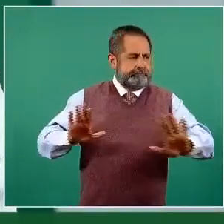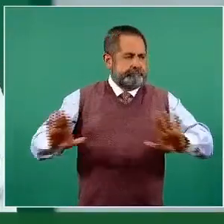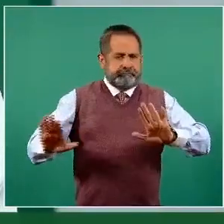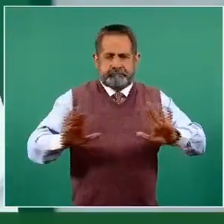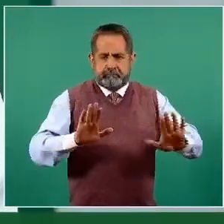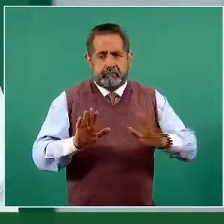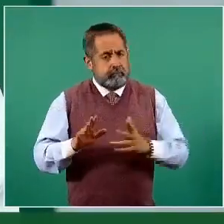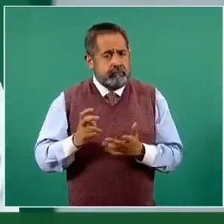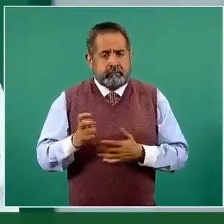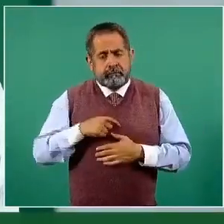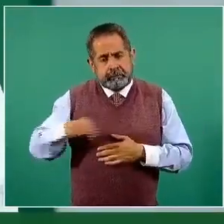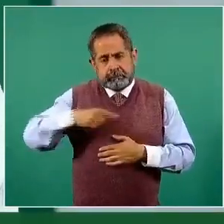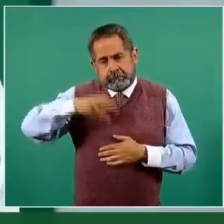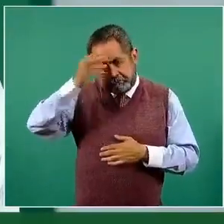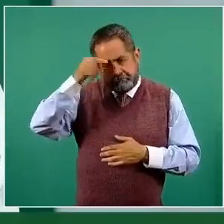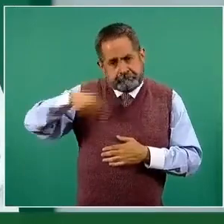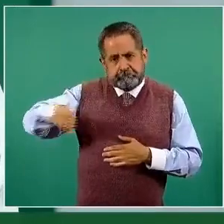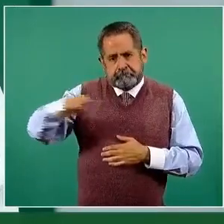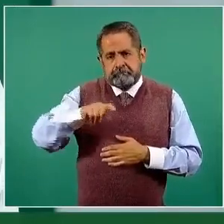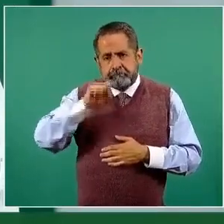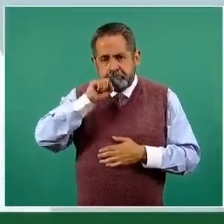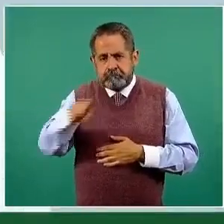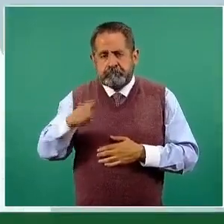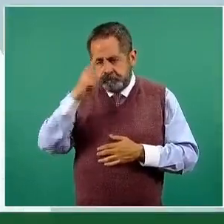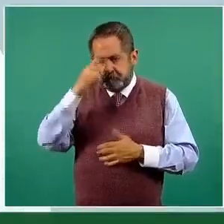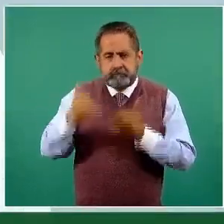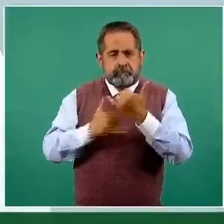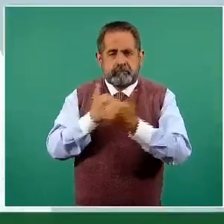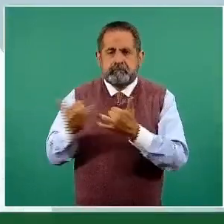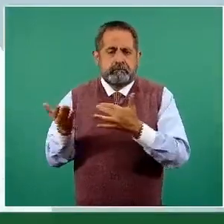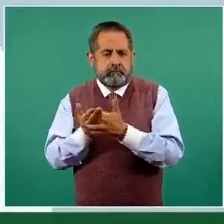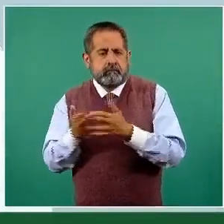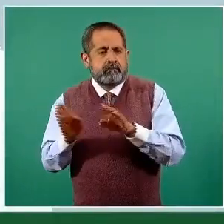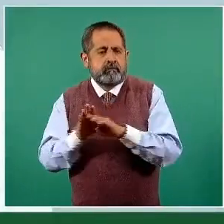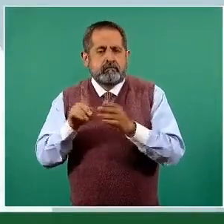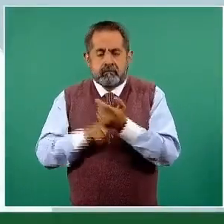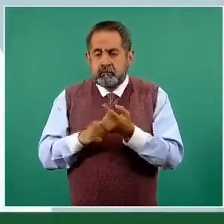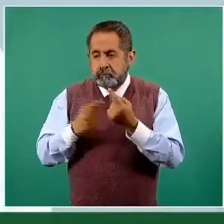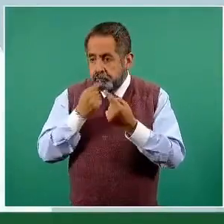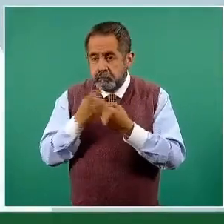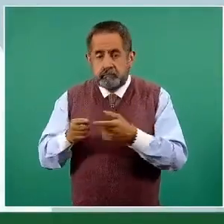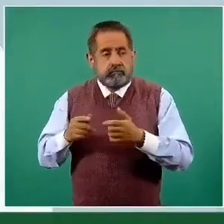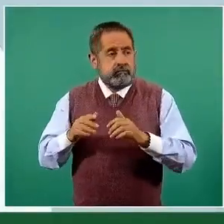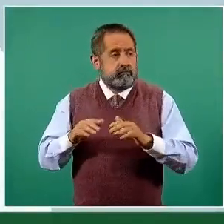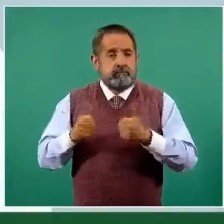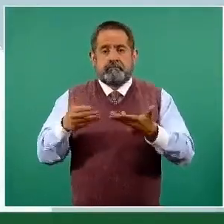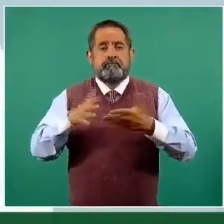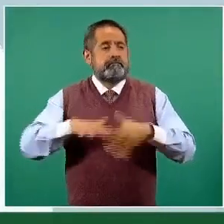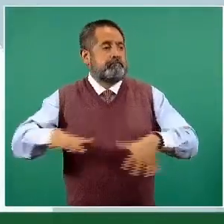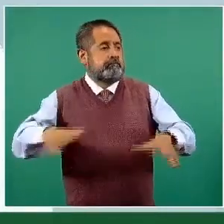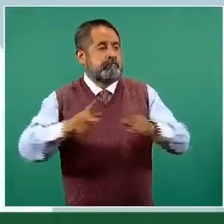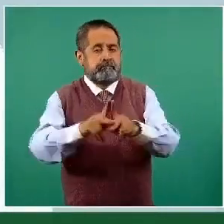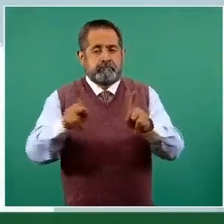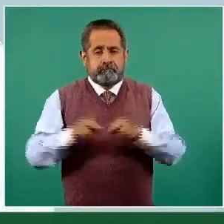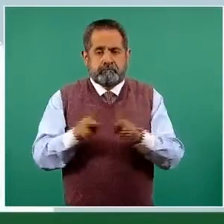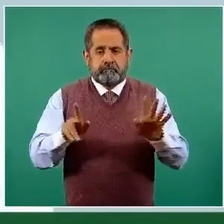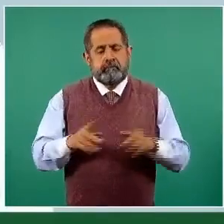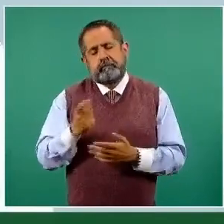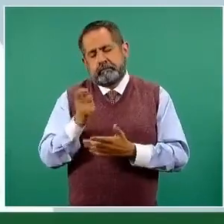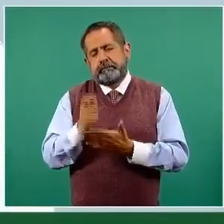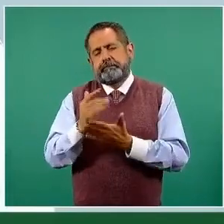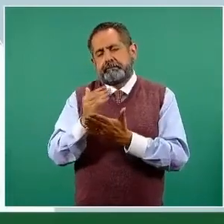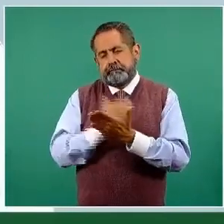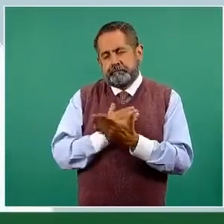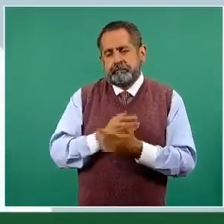sus tiempos de descanso, en sus recreos, en donde serán al aire libre, los riesgos se mitigan si